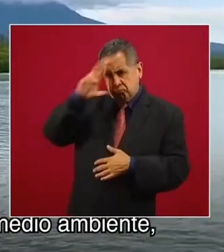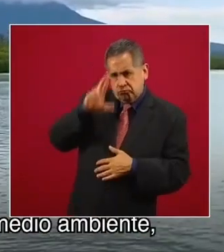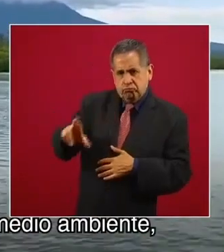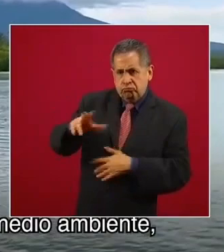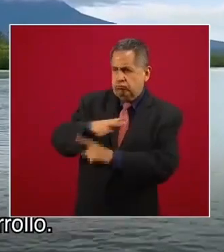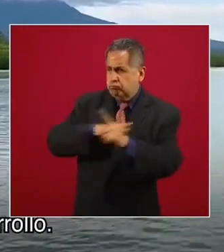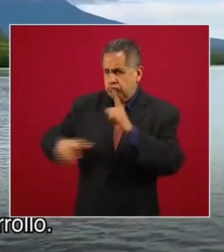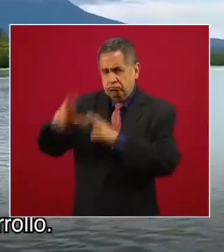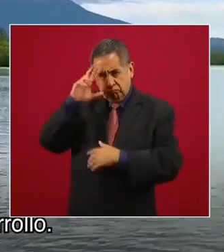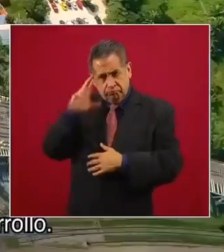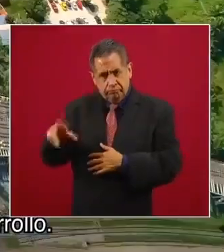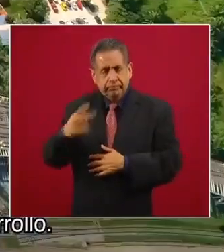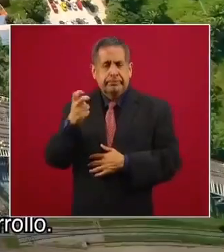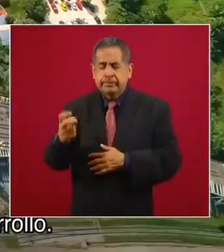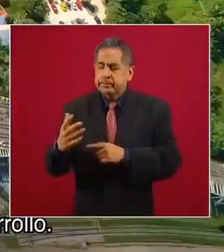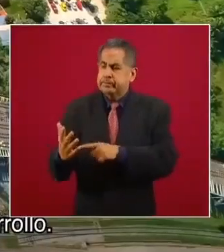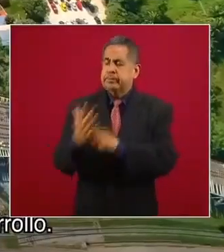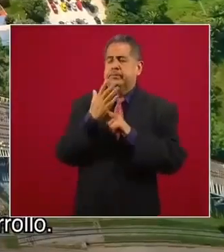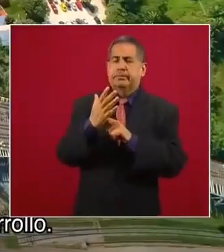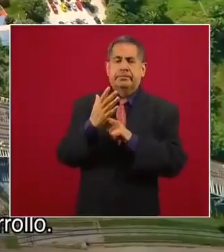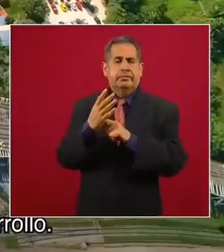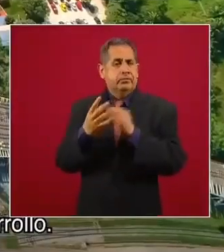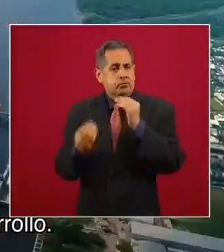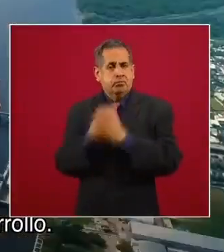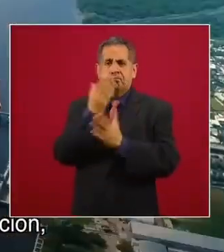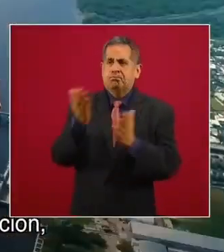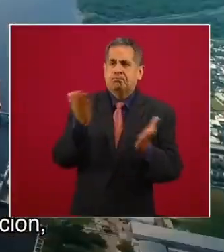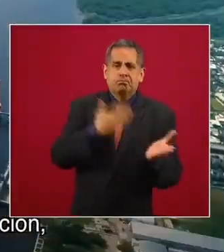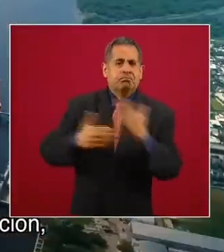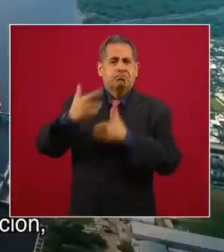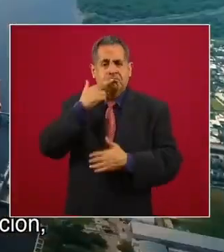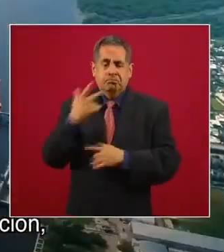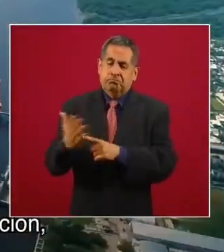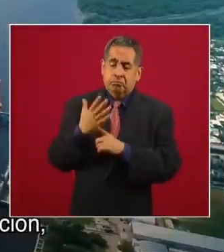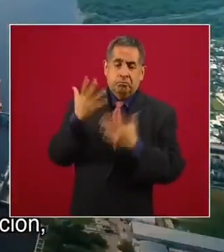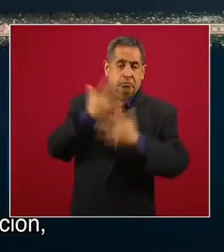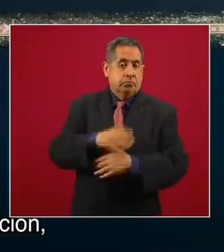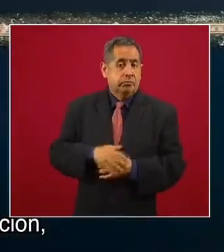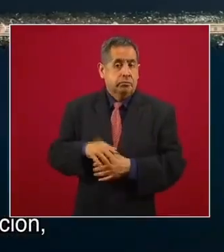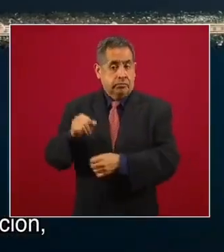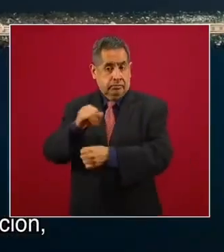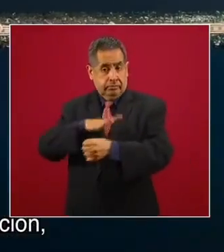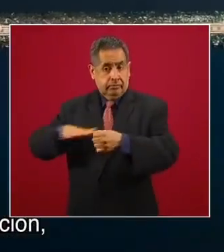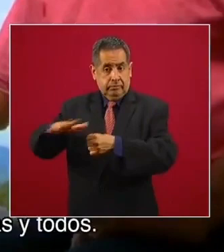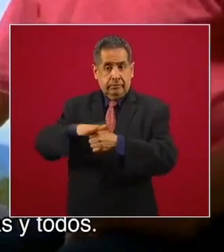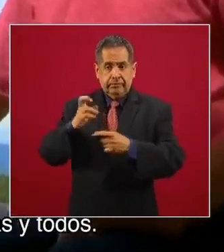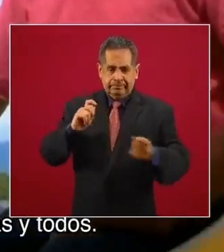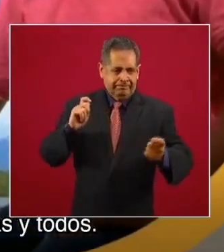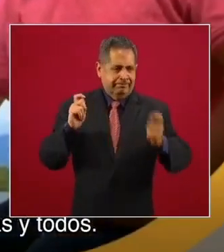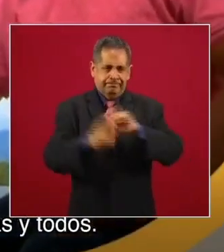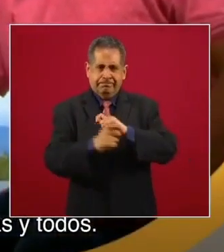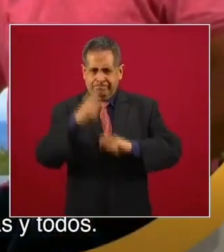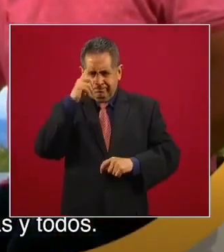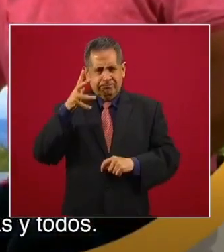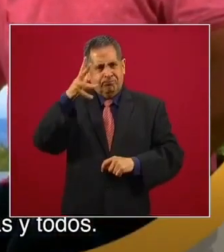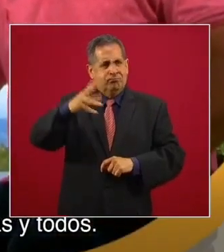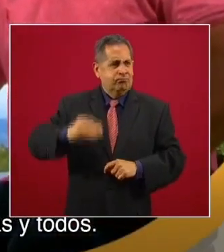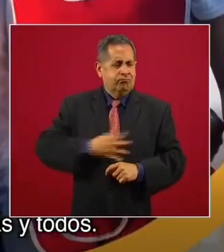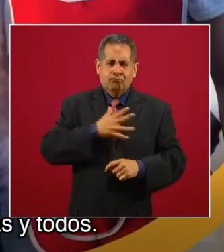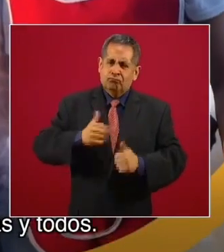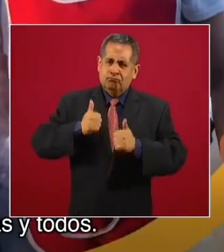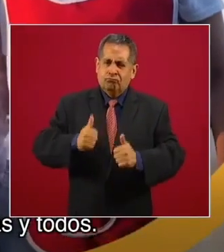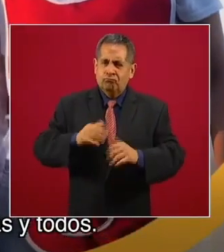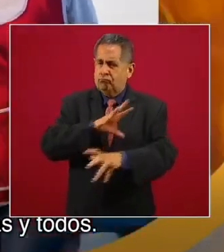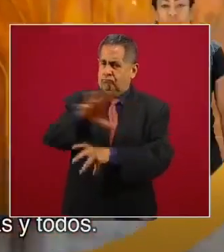medio ambiente, se volverá ejemplo de un nuevo tipo de desarrollo. El programa ISTMO es parte de la transformación, de un futuro de bienestar en el que